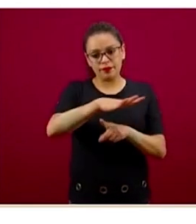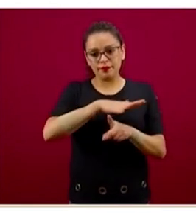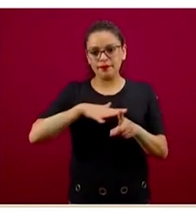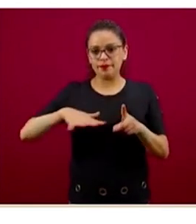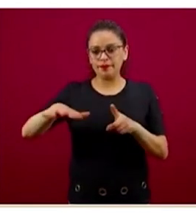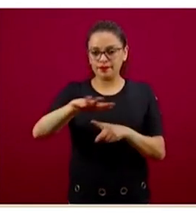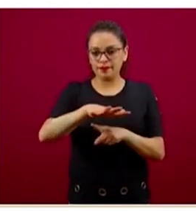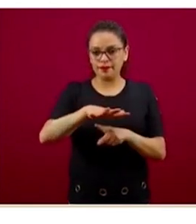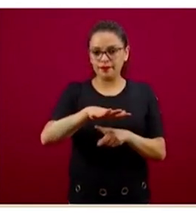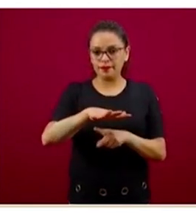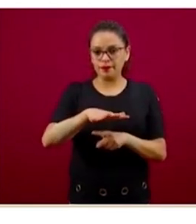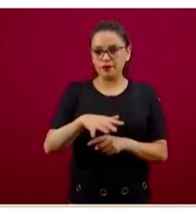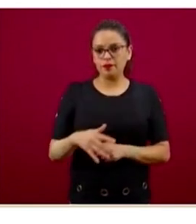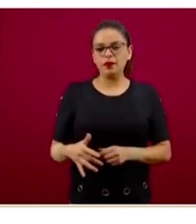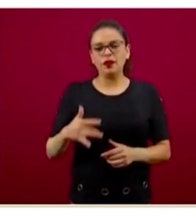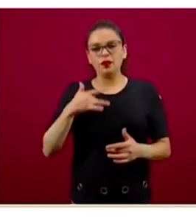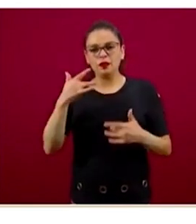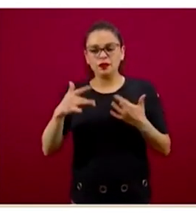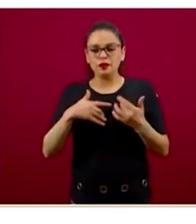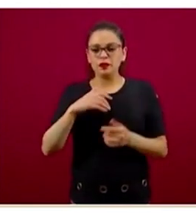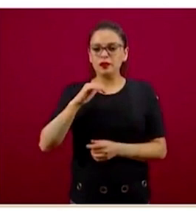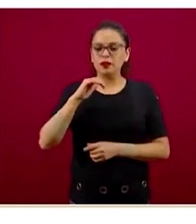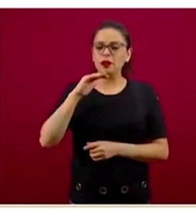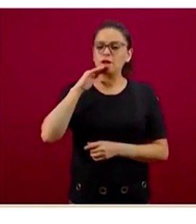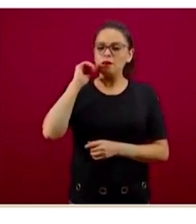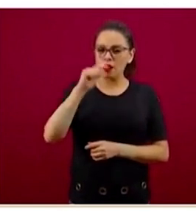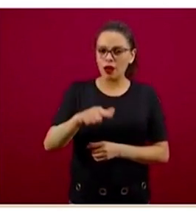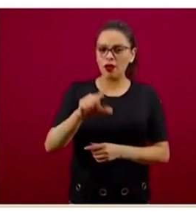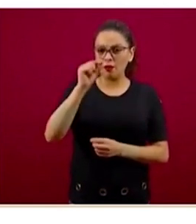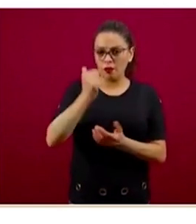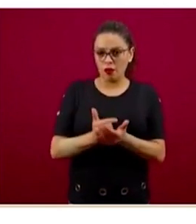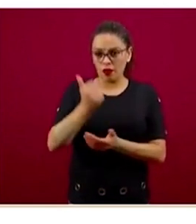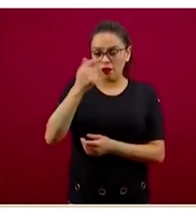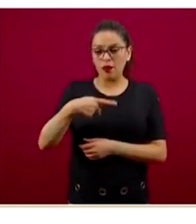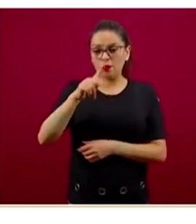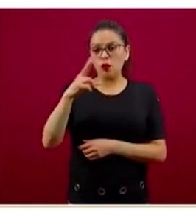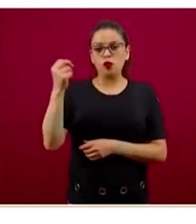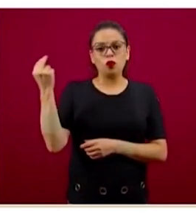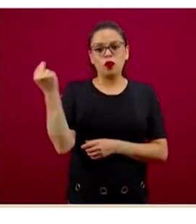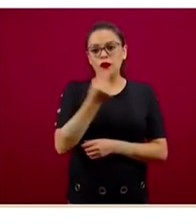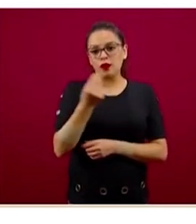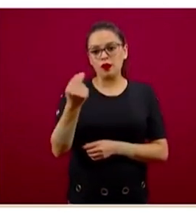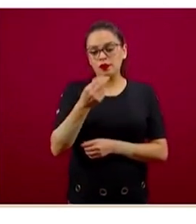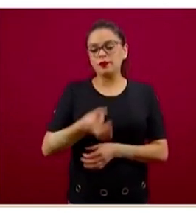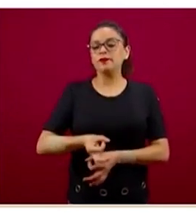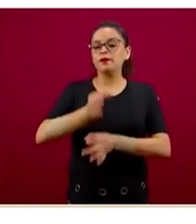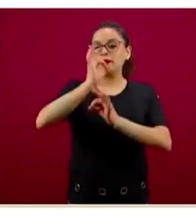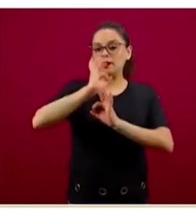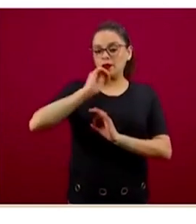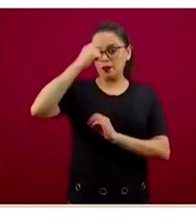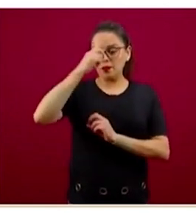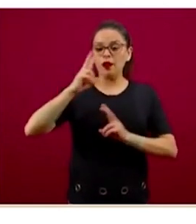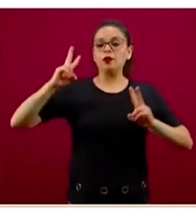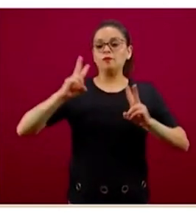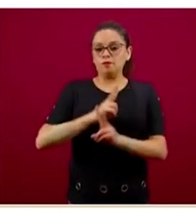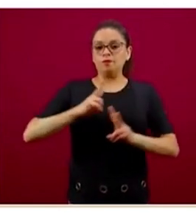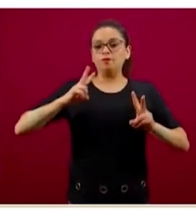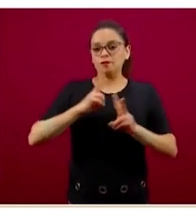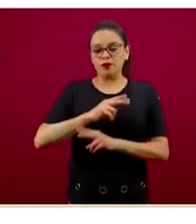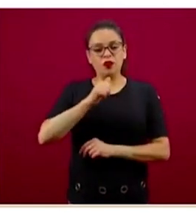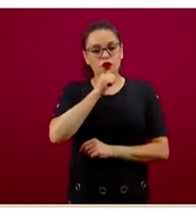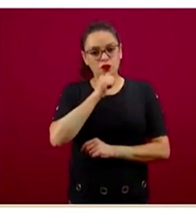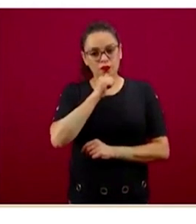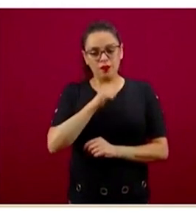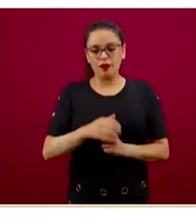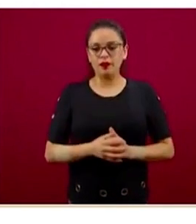con algún signo de gravedad pero que no necesariamente requieren todavía un ventilador mecánico y de este